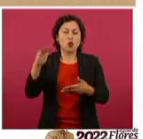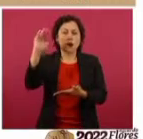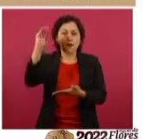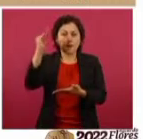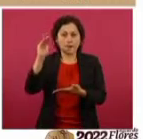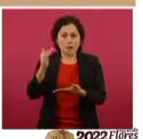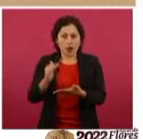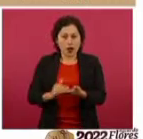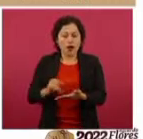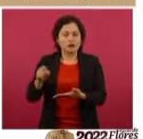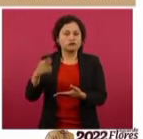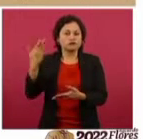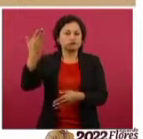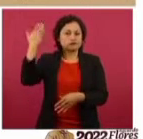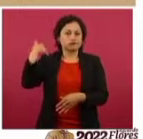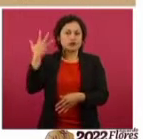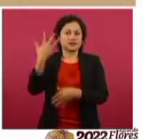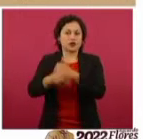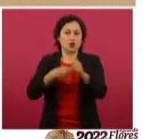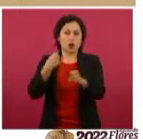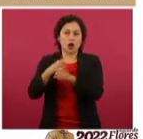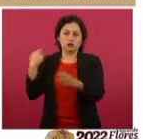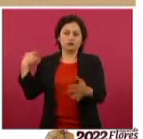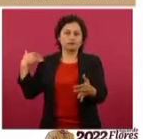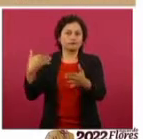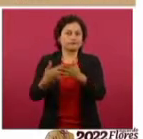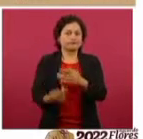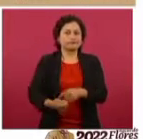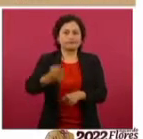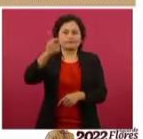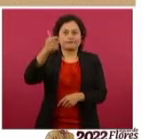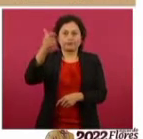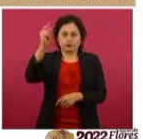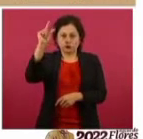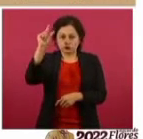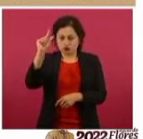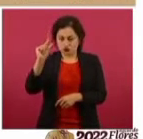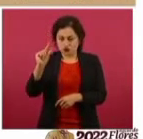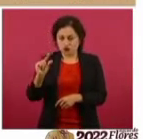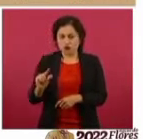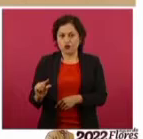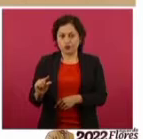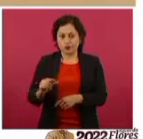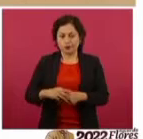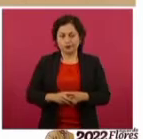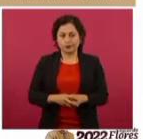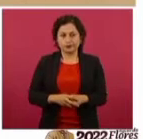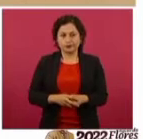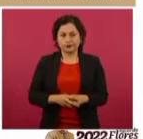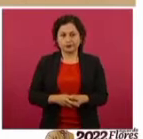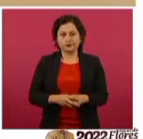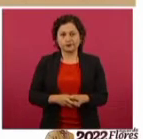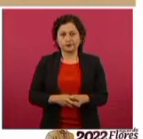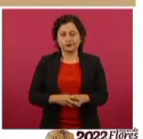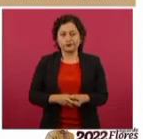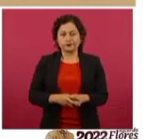esta tendencia con esta disminución a lo que vamos en este mes de abril.